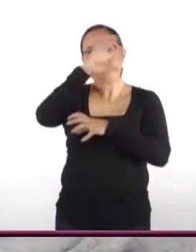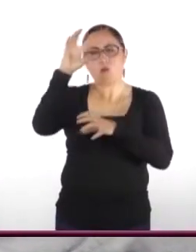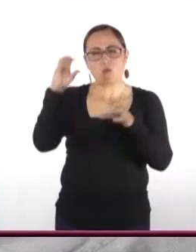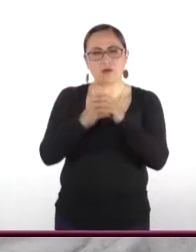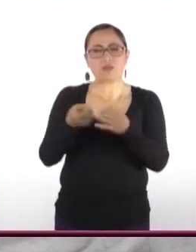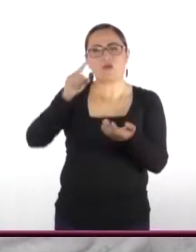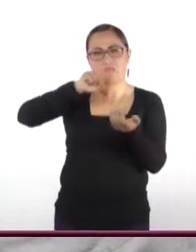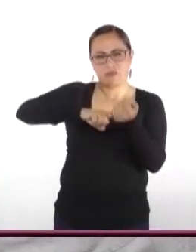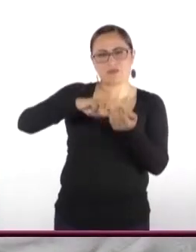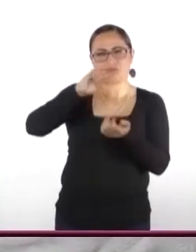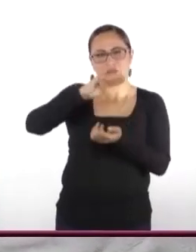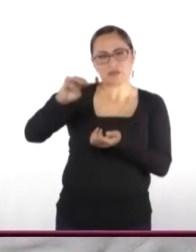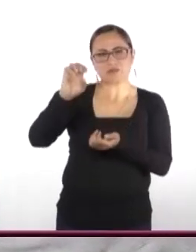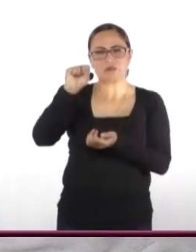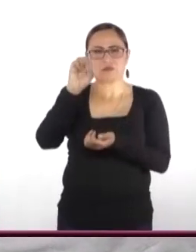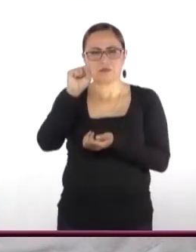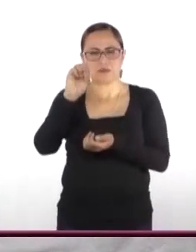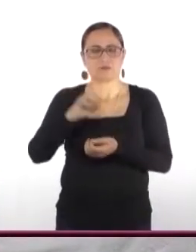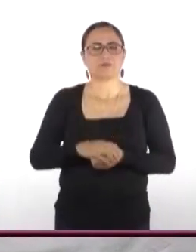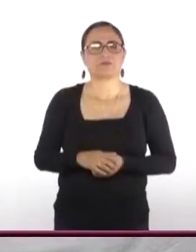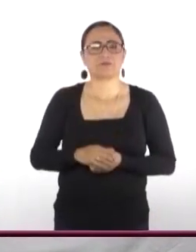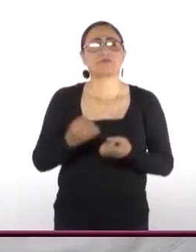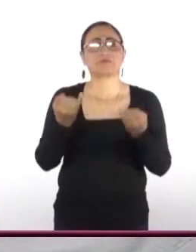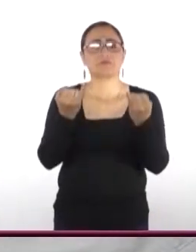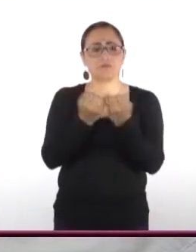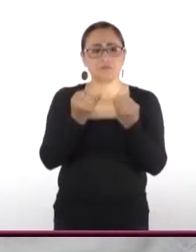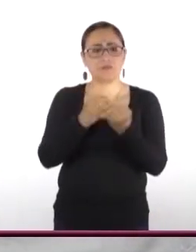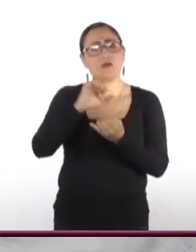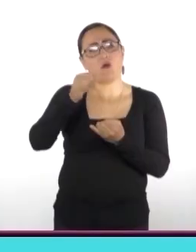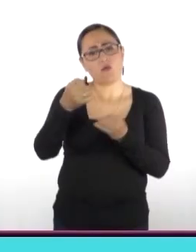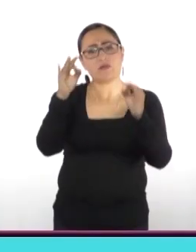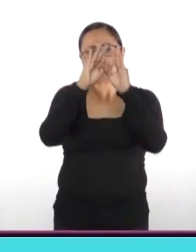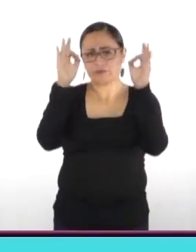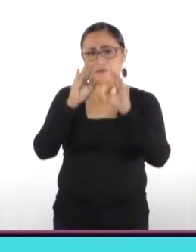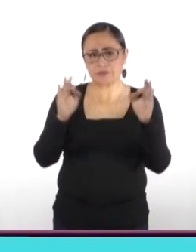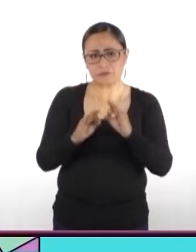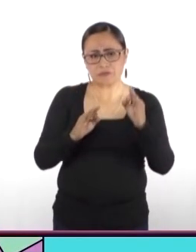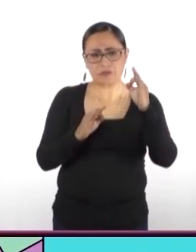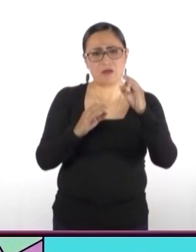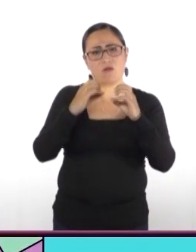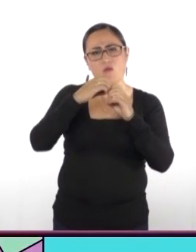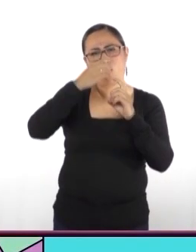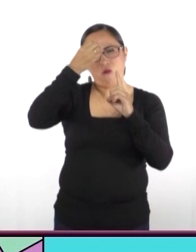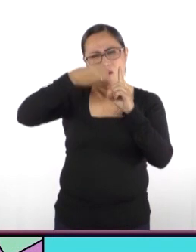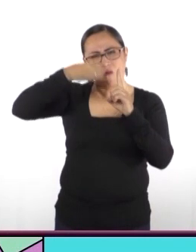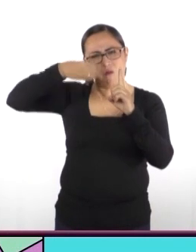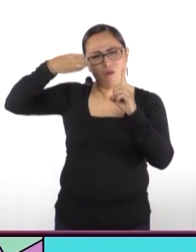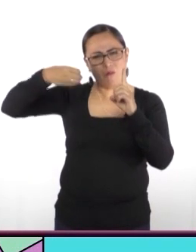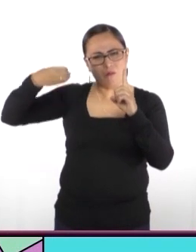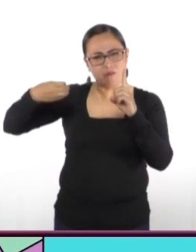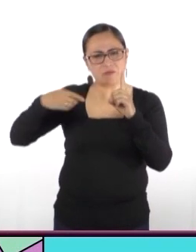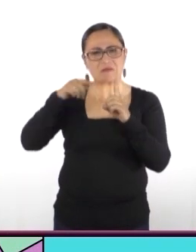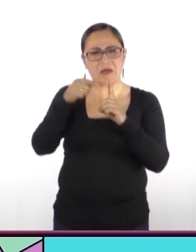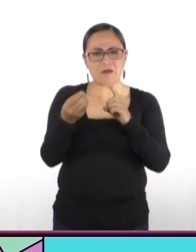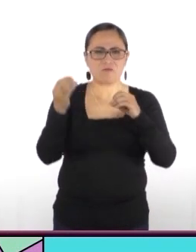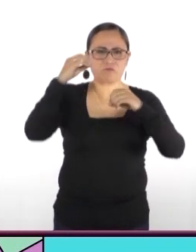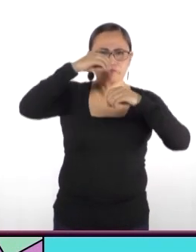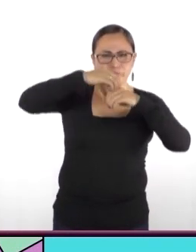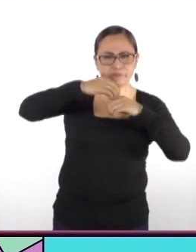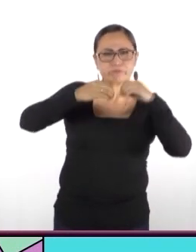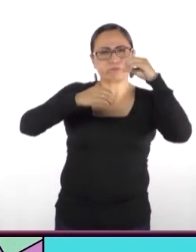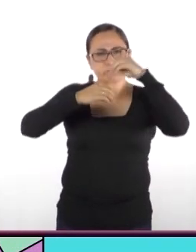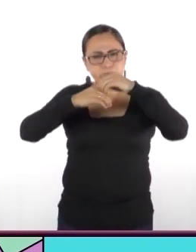y la suma debe ser 360 grados. Hay otras teselaciones semirregulares que están formadas por